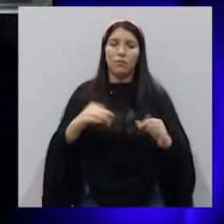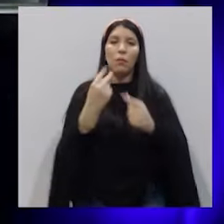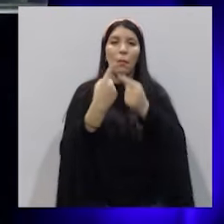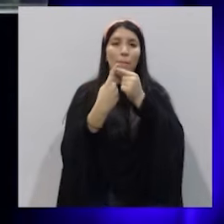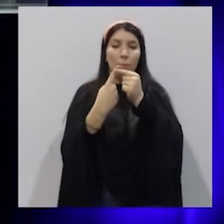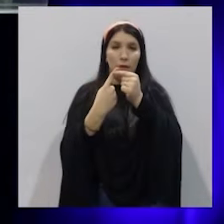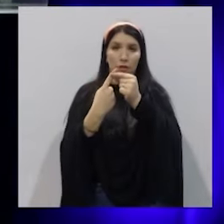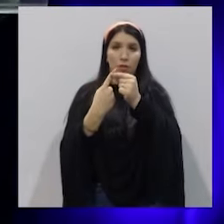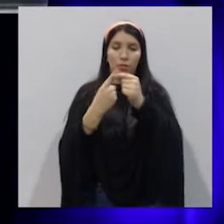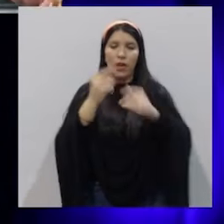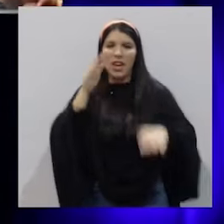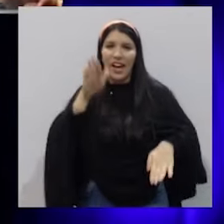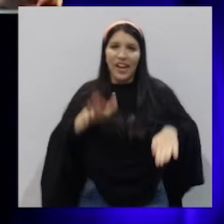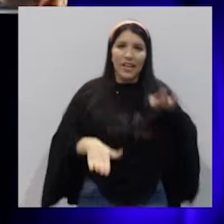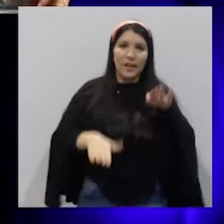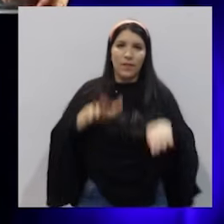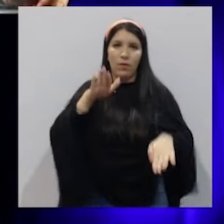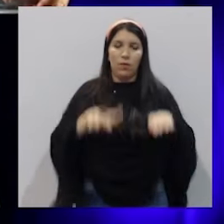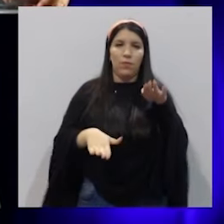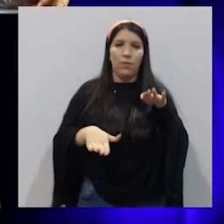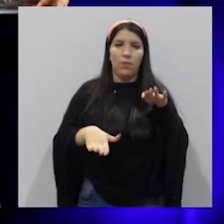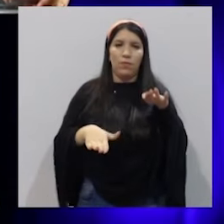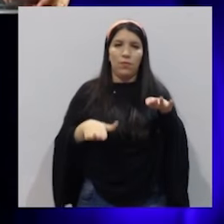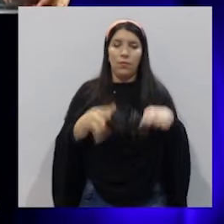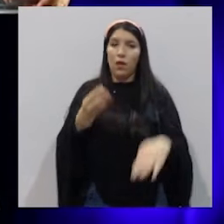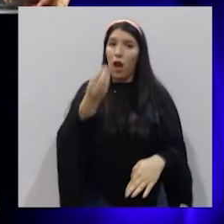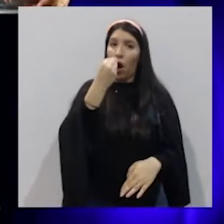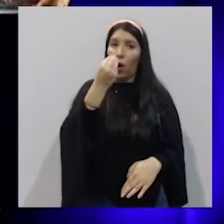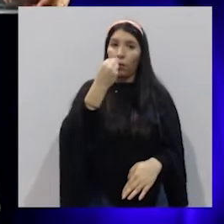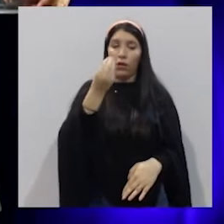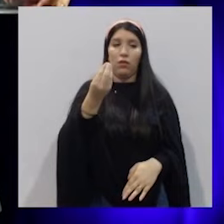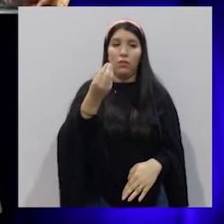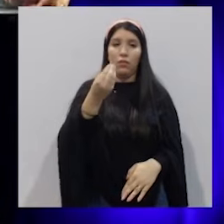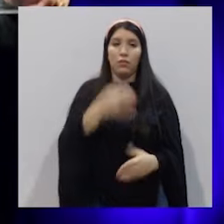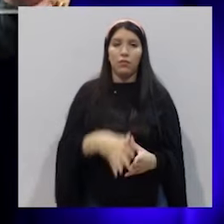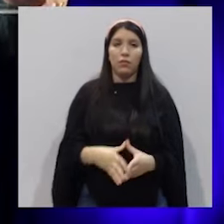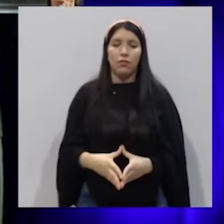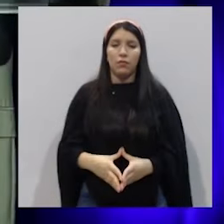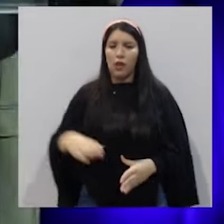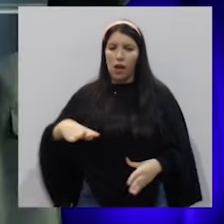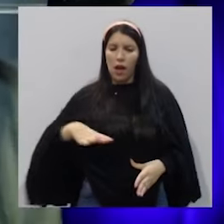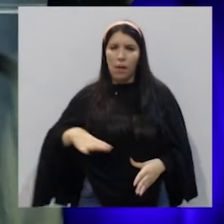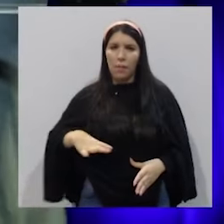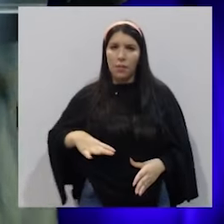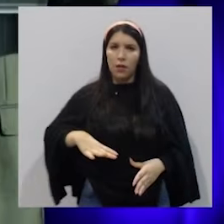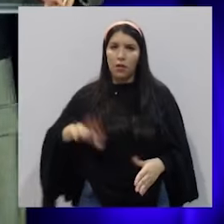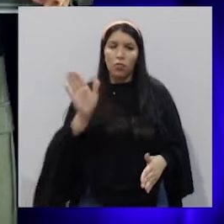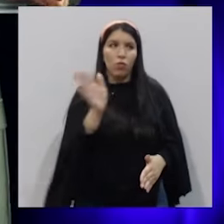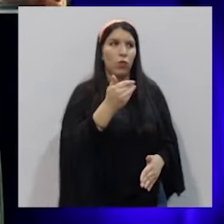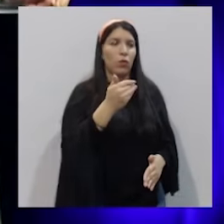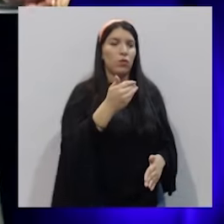equilibrio n el alimentarnos podemos caer a la tentación de la gula